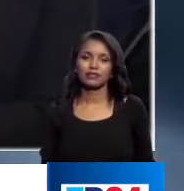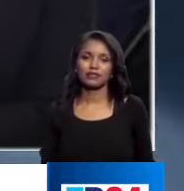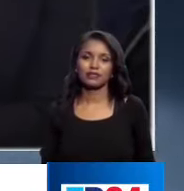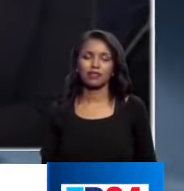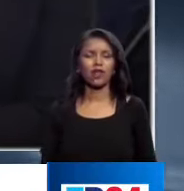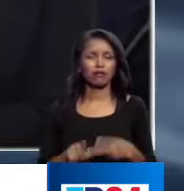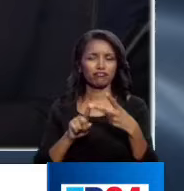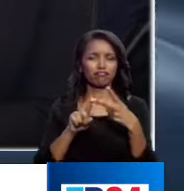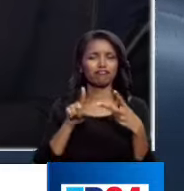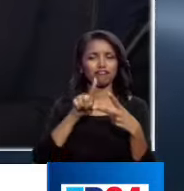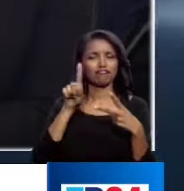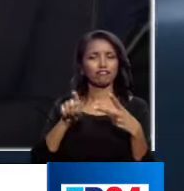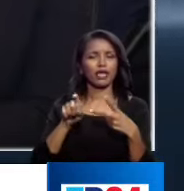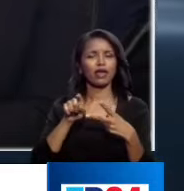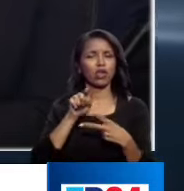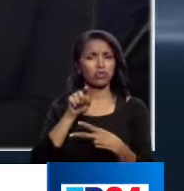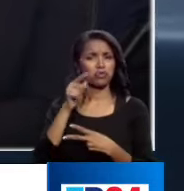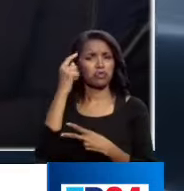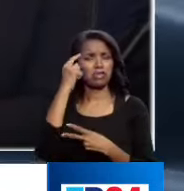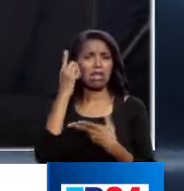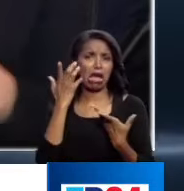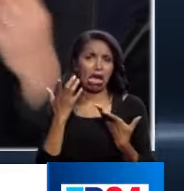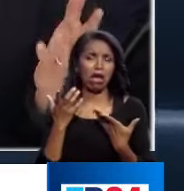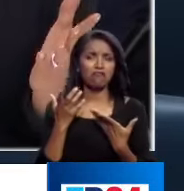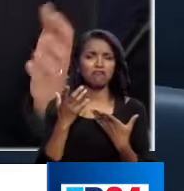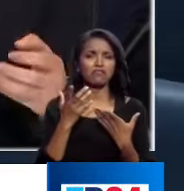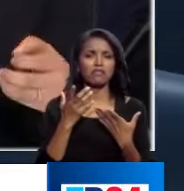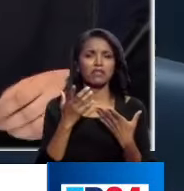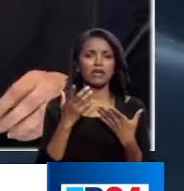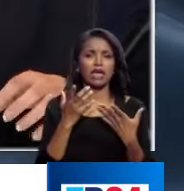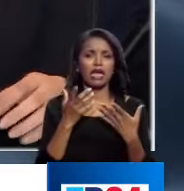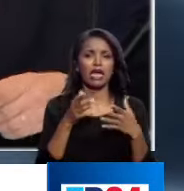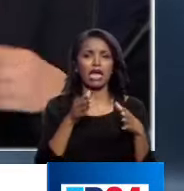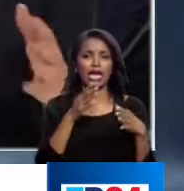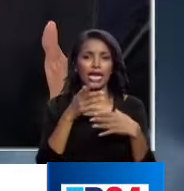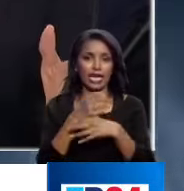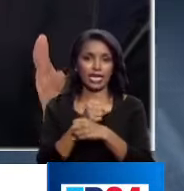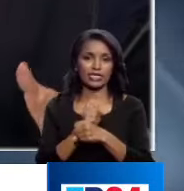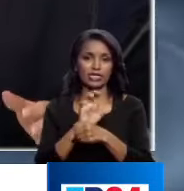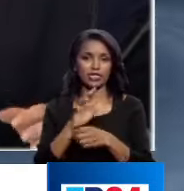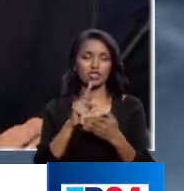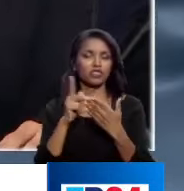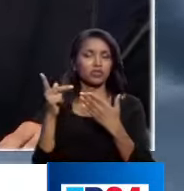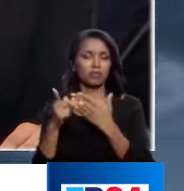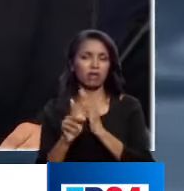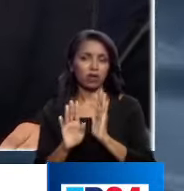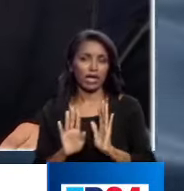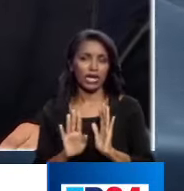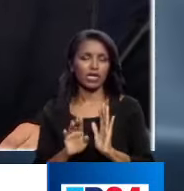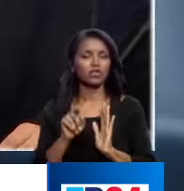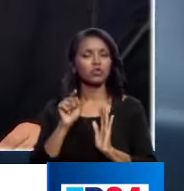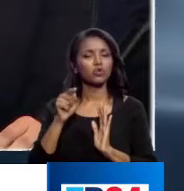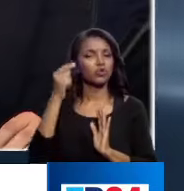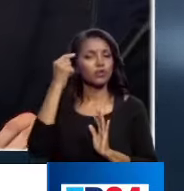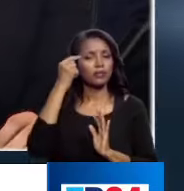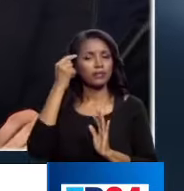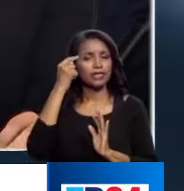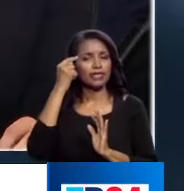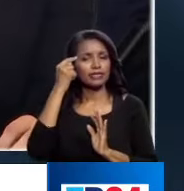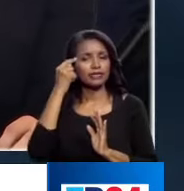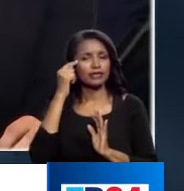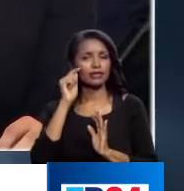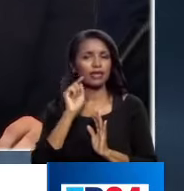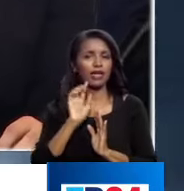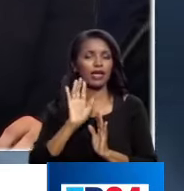Pensando en la ejecución de esos planes, ya que estamos hablando de muchos temas distintos y muchas entidades distintas, ¿cuál sería el rol que jugarían